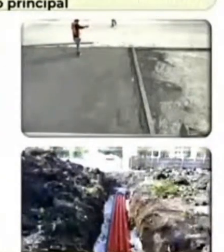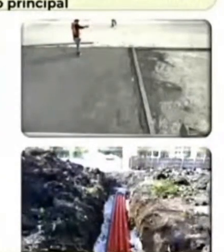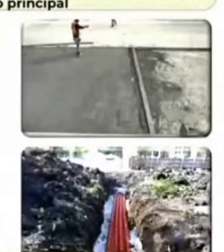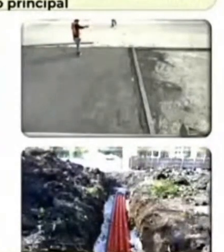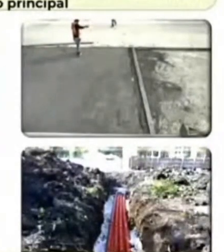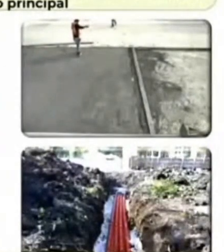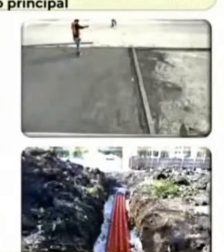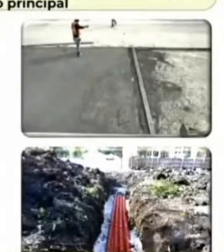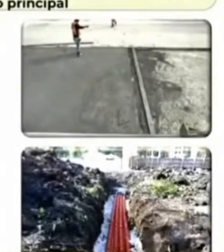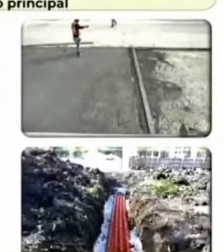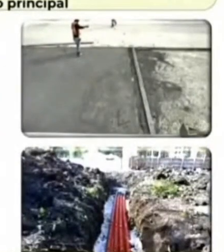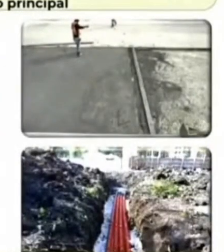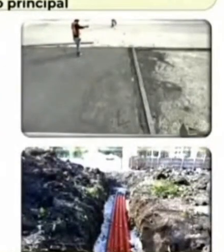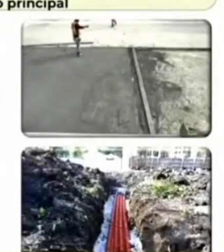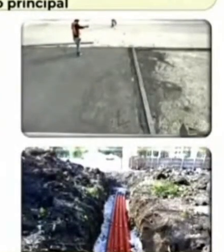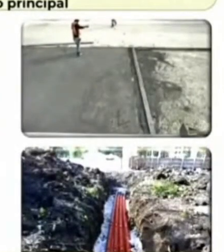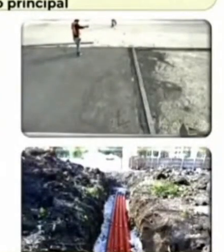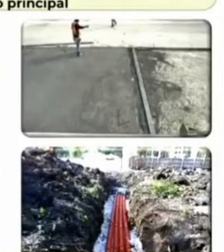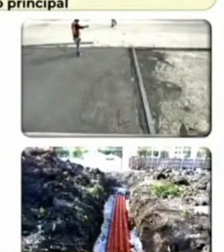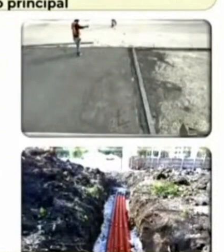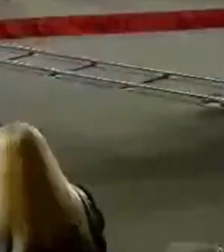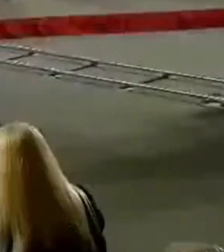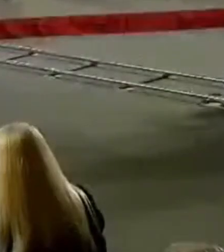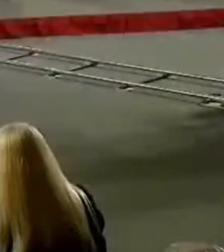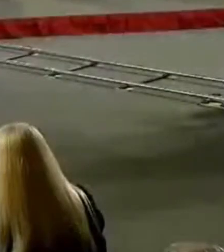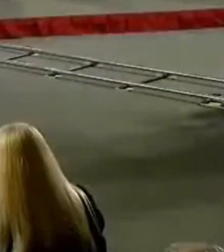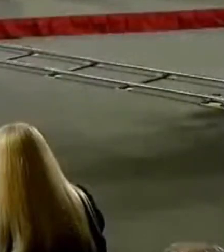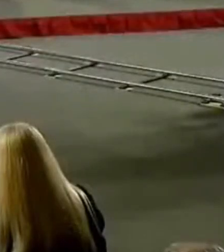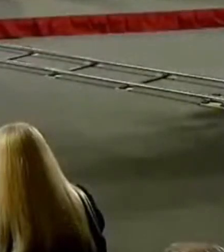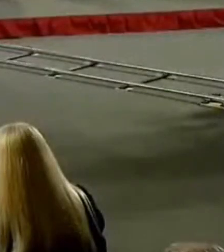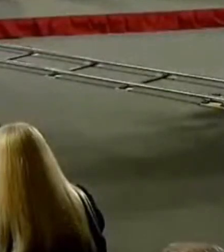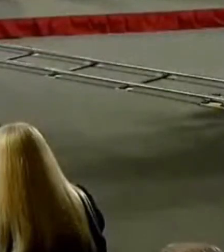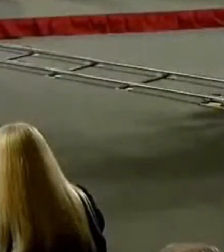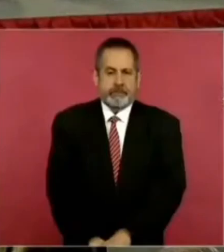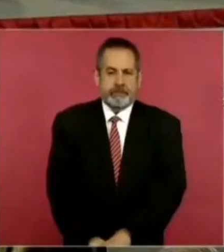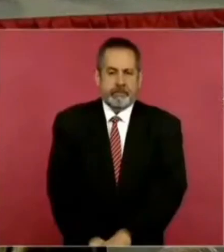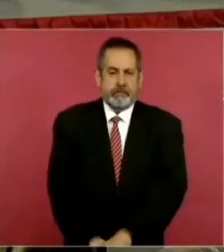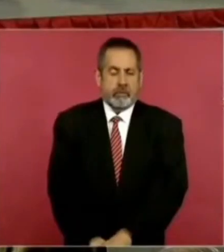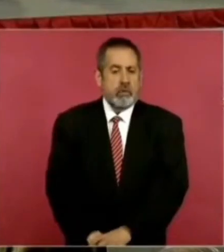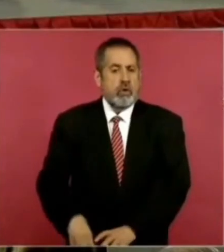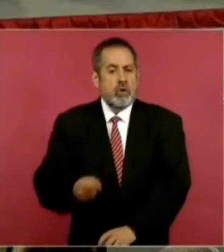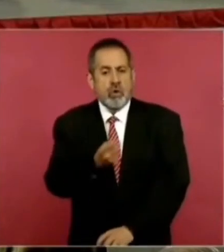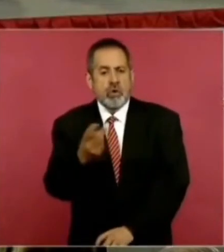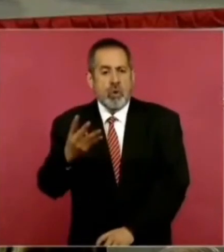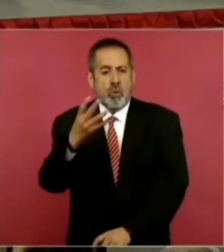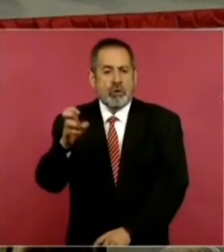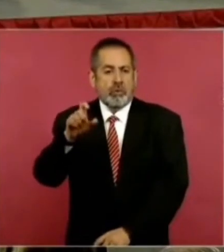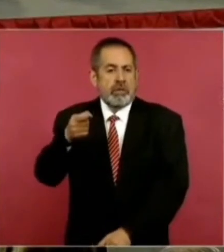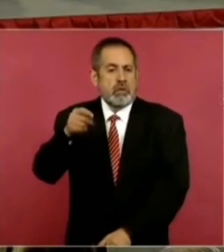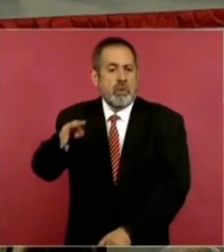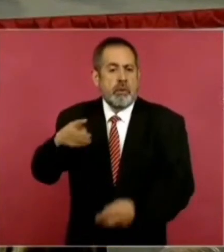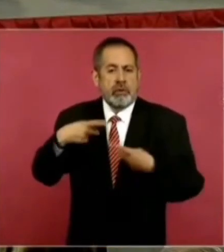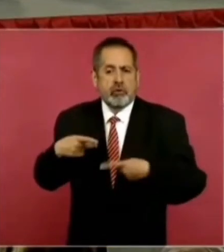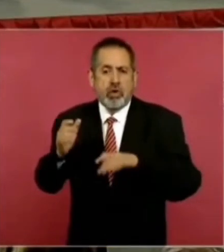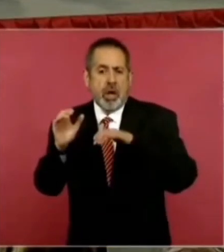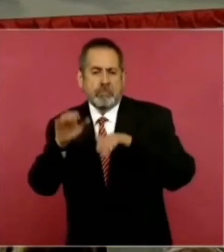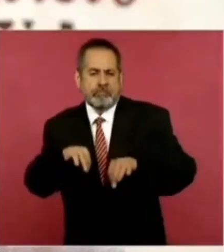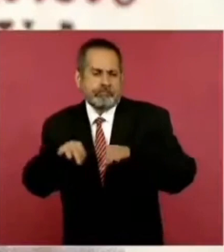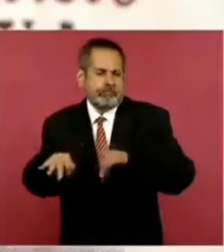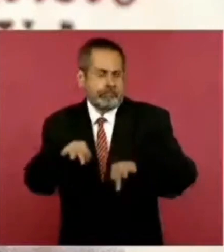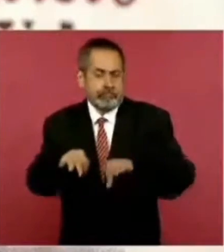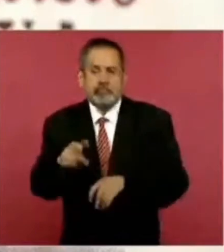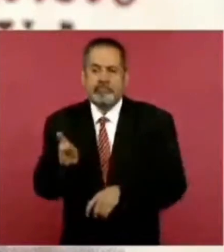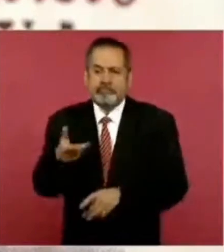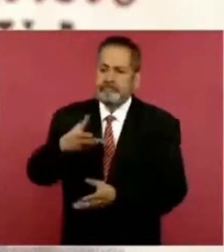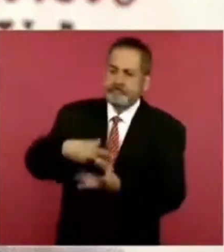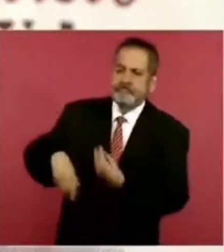la obra genera un aproximado de 429 empleos para los pobladores de la región con lo que se coadyuva al incremento de la derrama económica